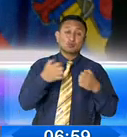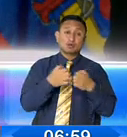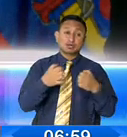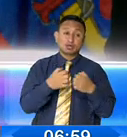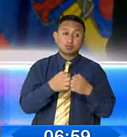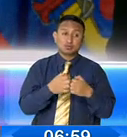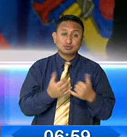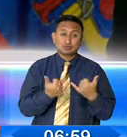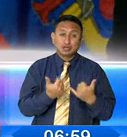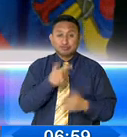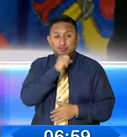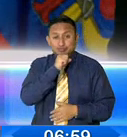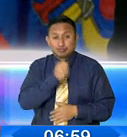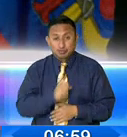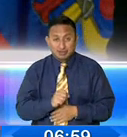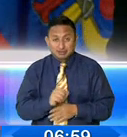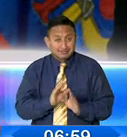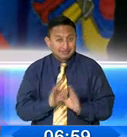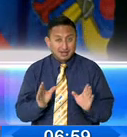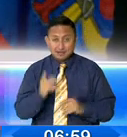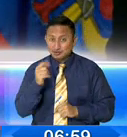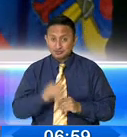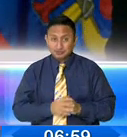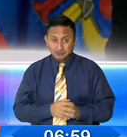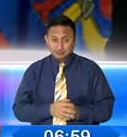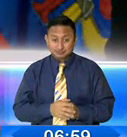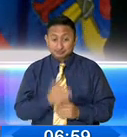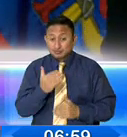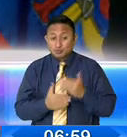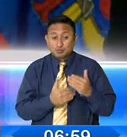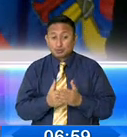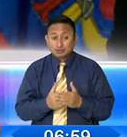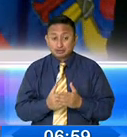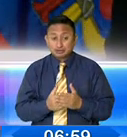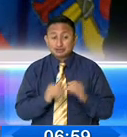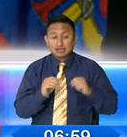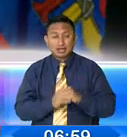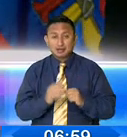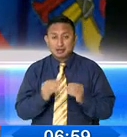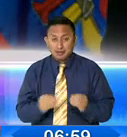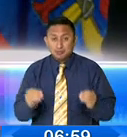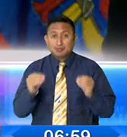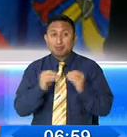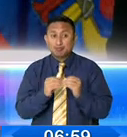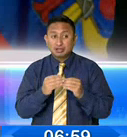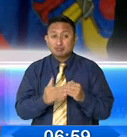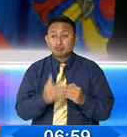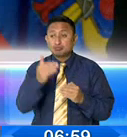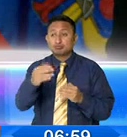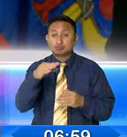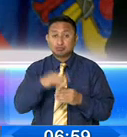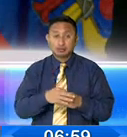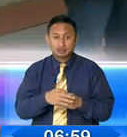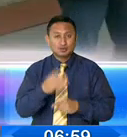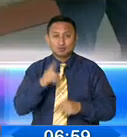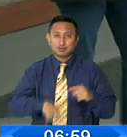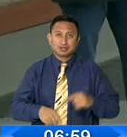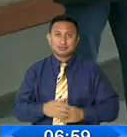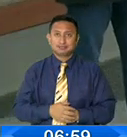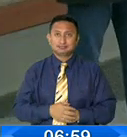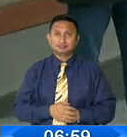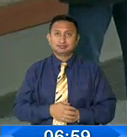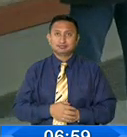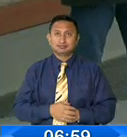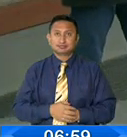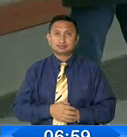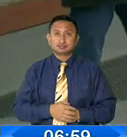habían alcanzado su vida útil y que en un momento dado pues no pueden ya, de aquí a un próximo proceso, sostenerse. A través de 4